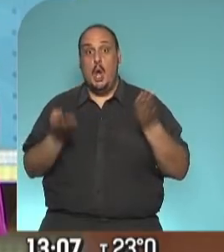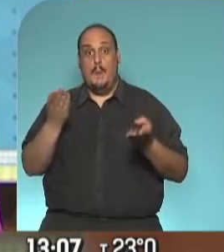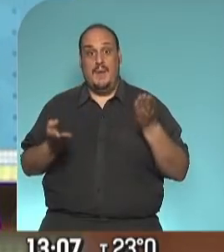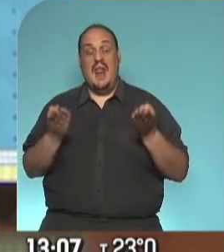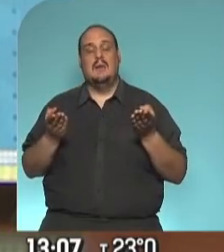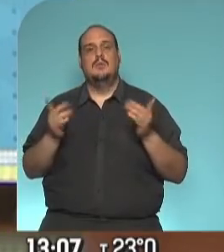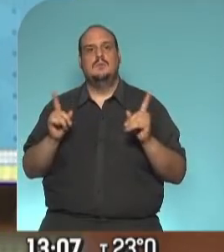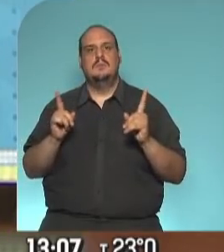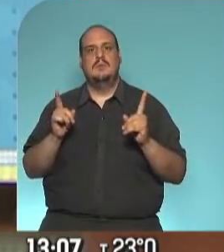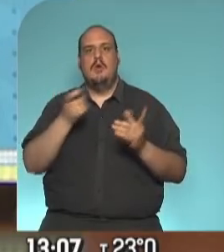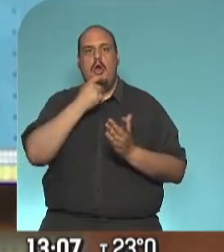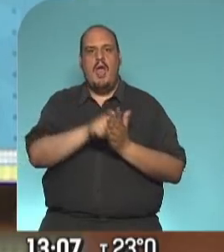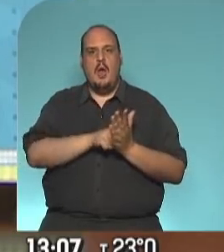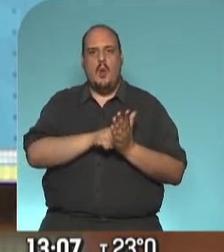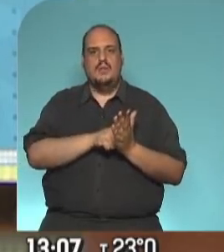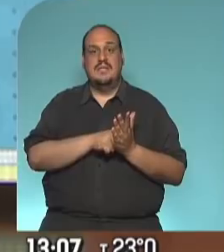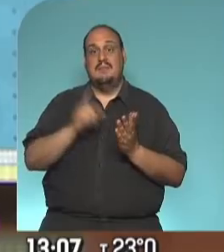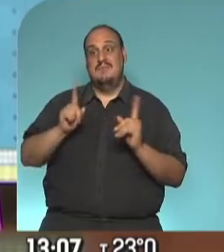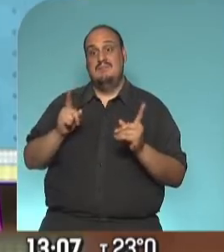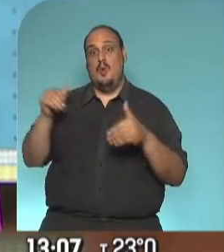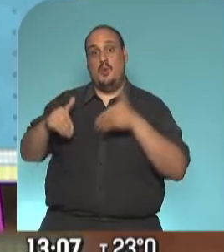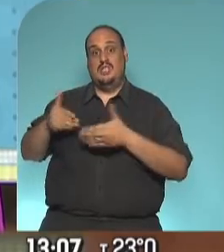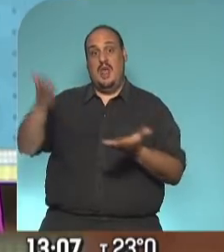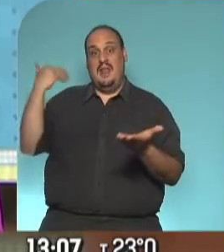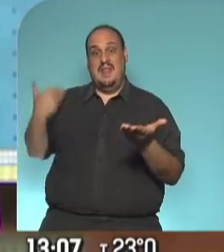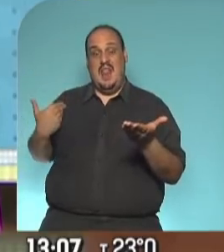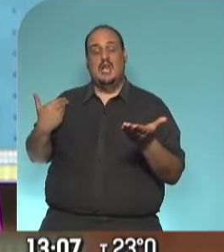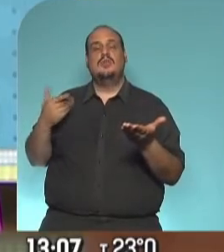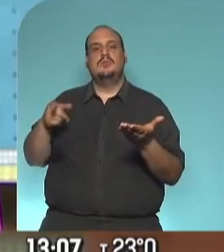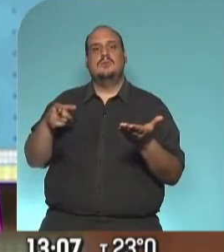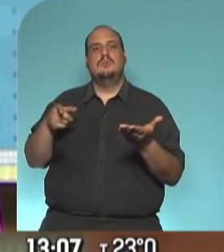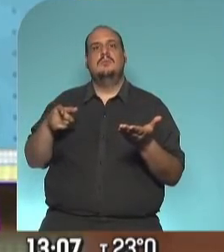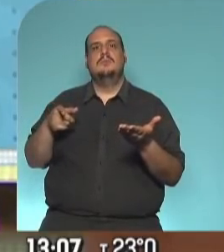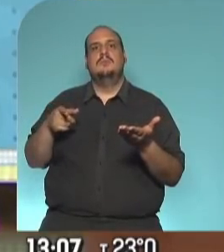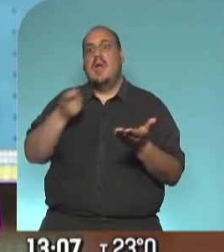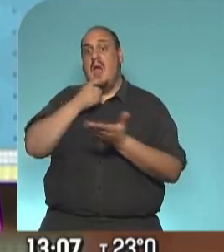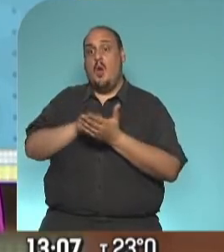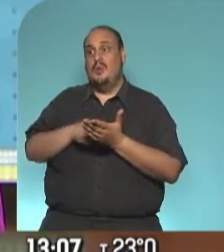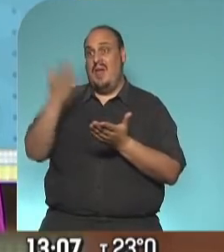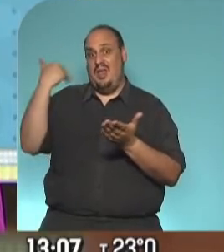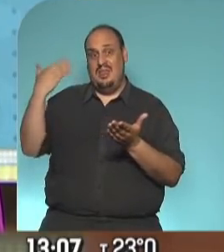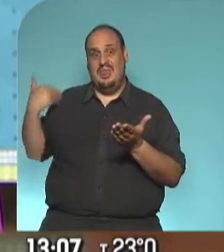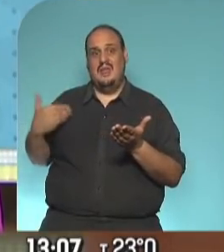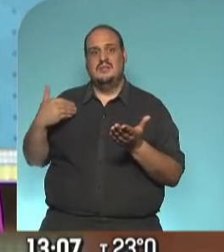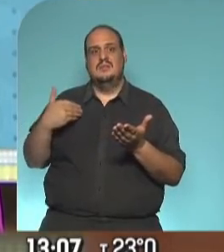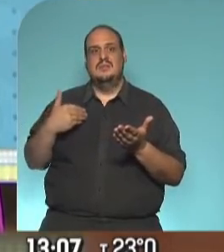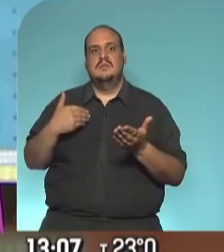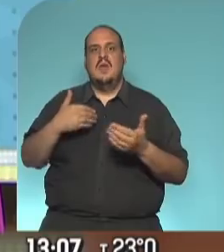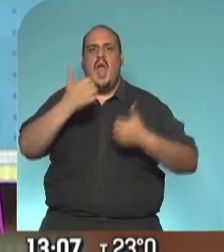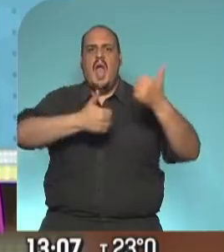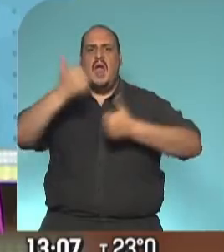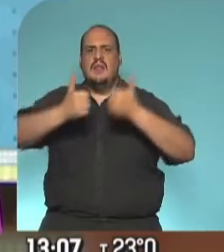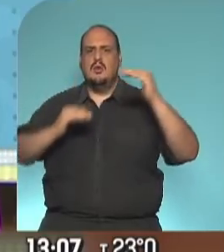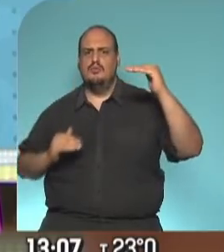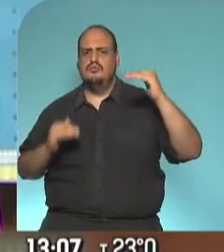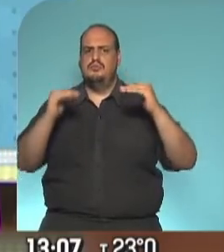analizamos comparativamente las encuestas con las anteriores, vemos que en las últimas semanas el único candidato que creció en las encuestas